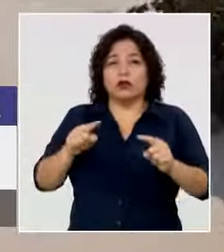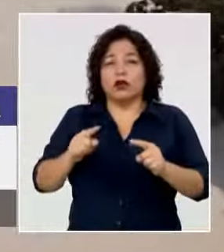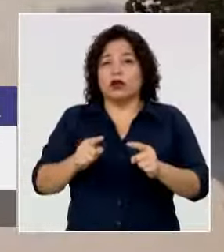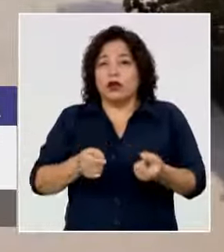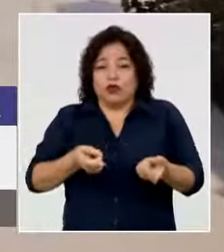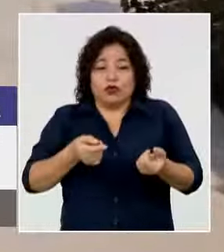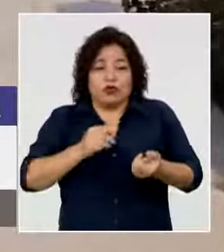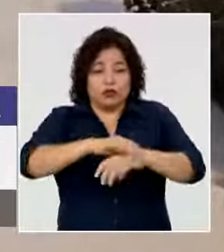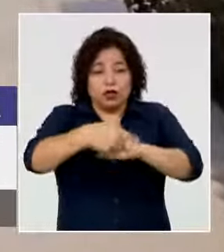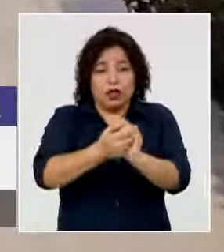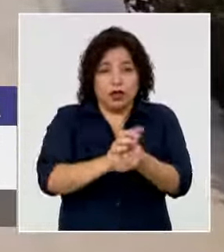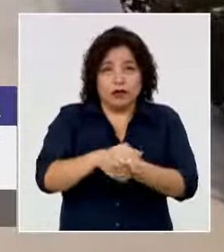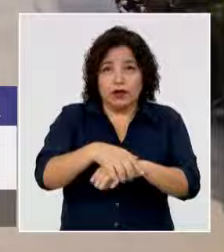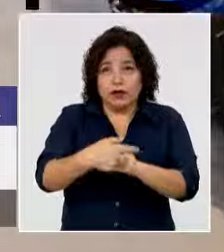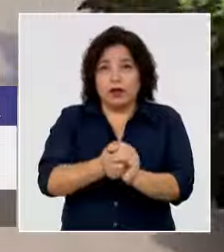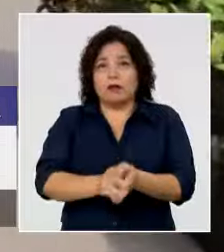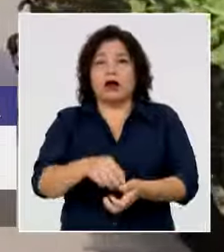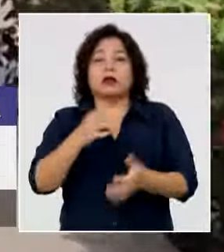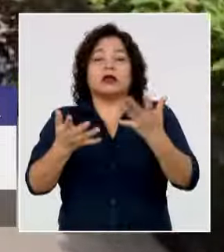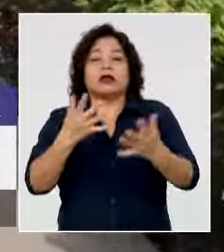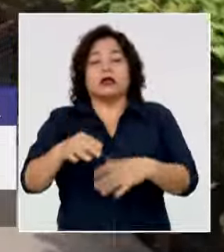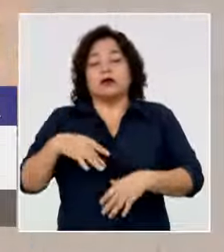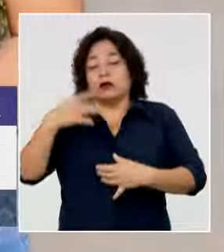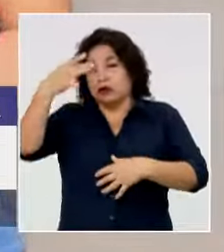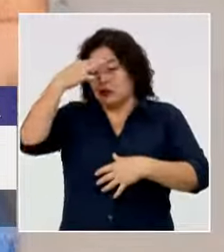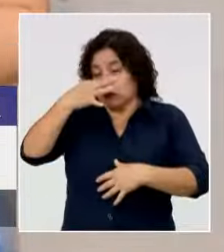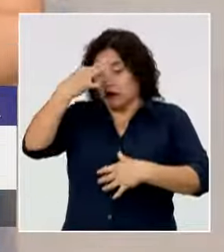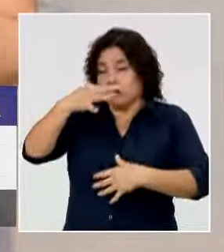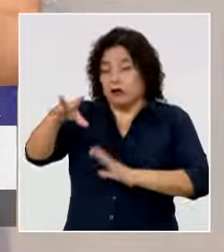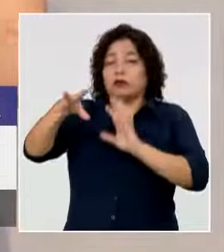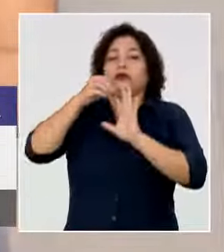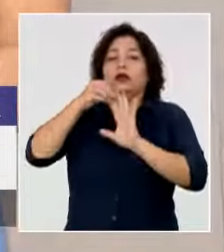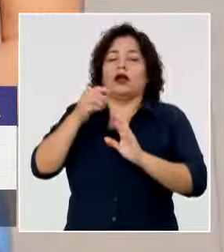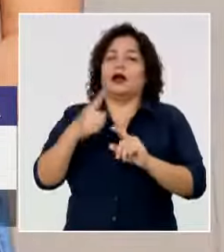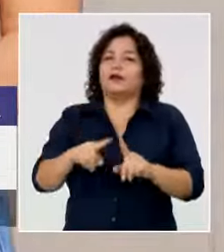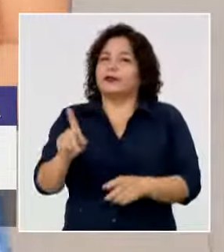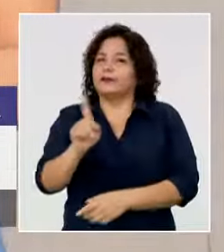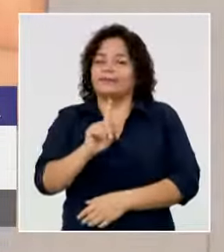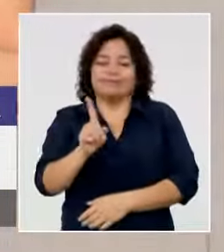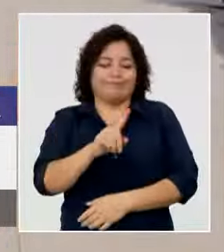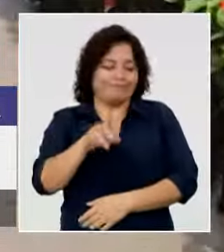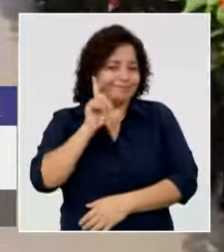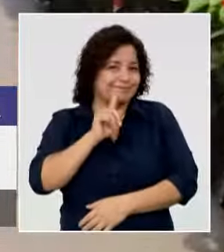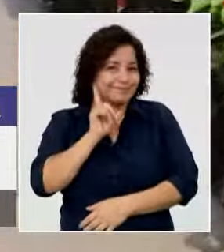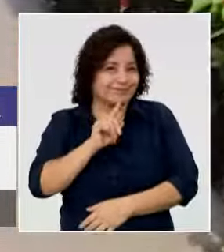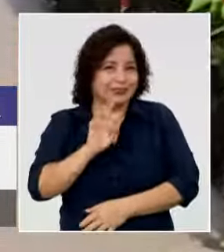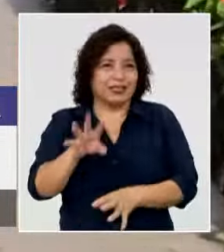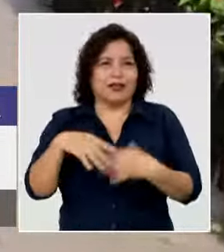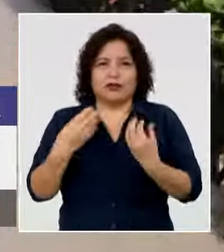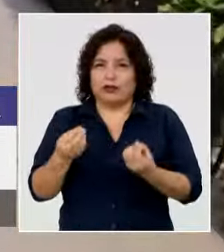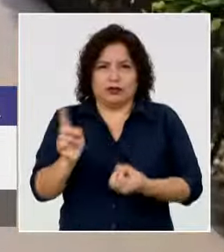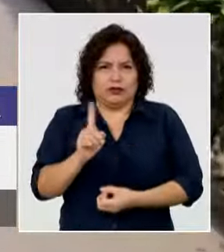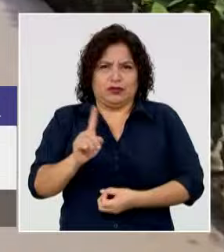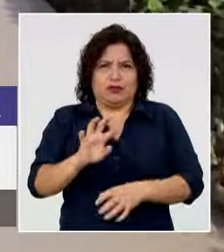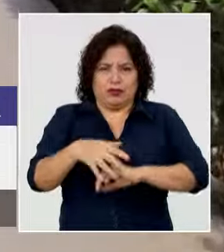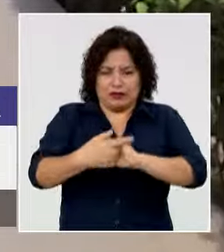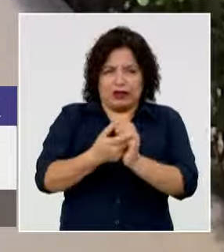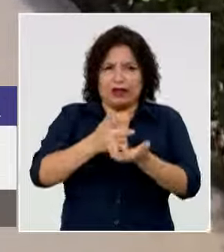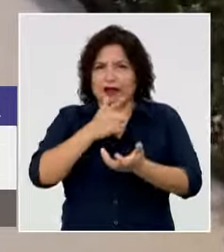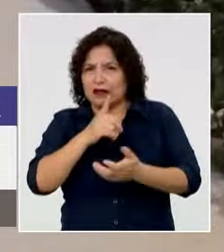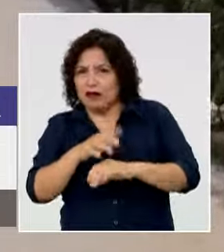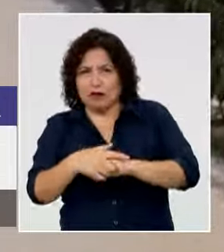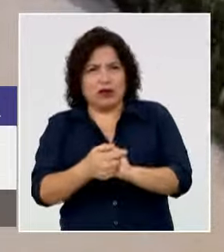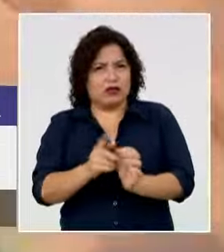haciendo frío puede ser la causa de una gripe o un resfriado, pero esto es completamente falso, pues esta no es la razón principal de